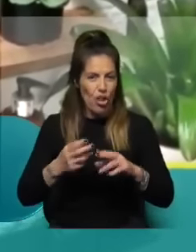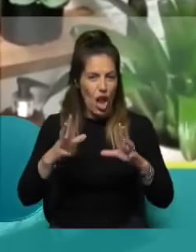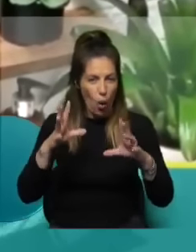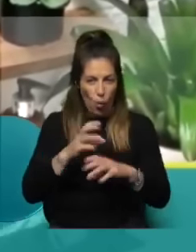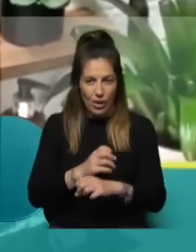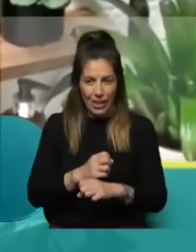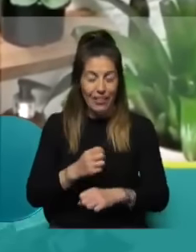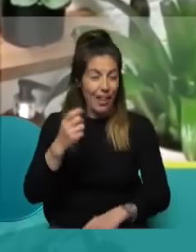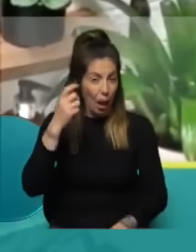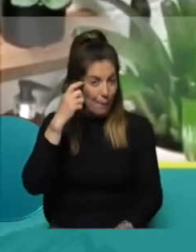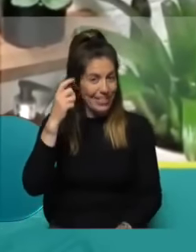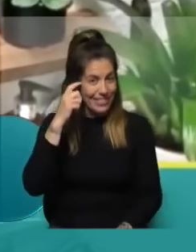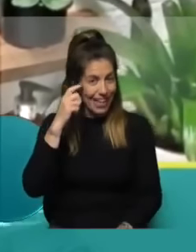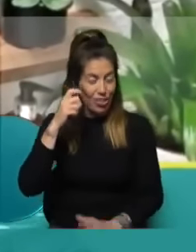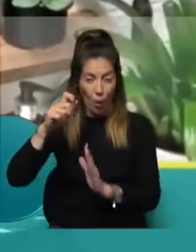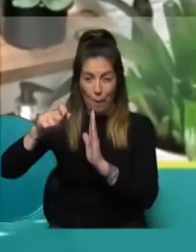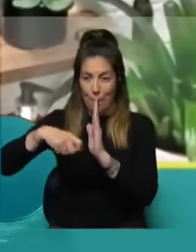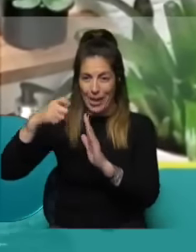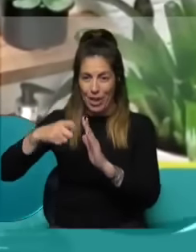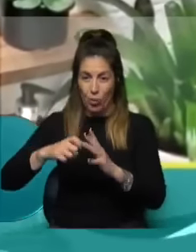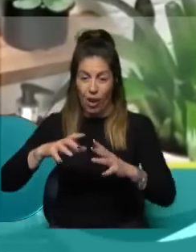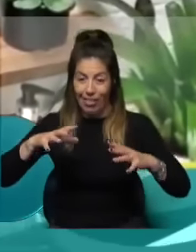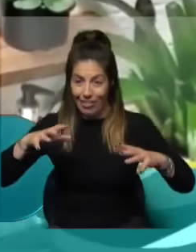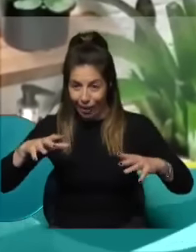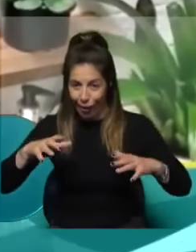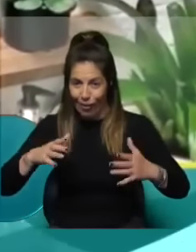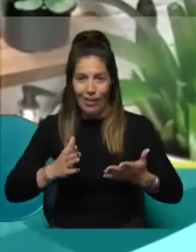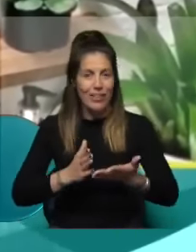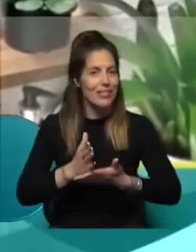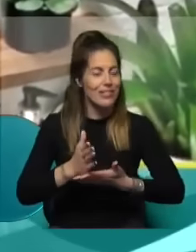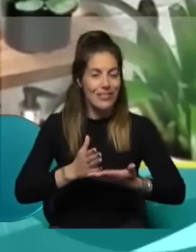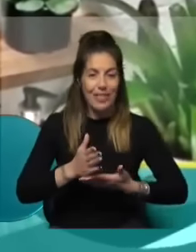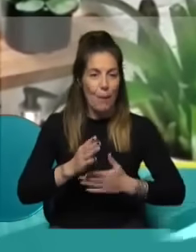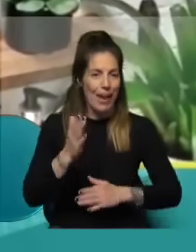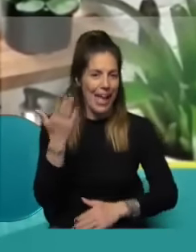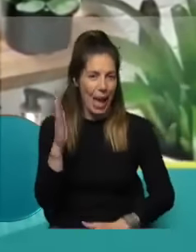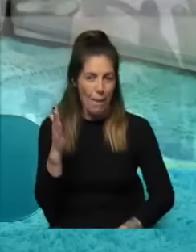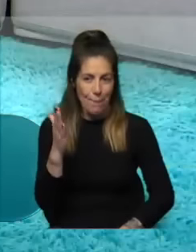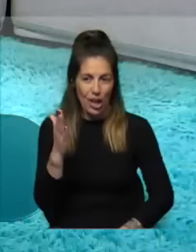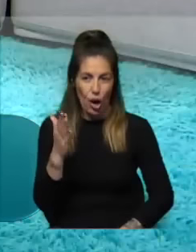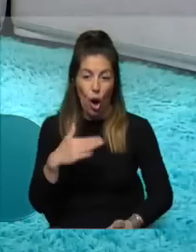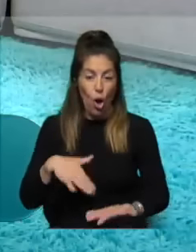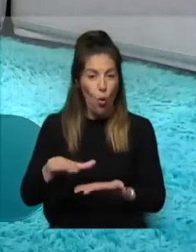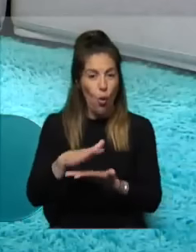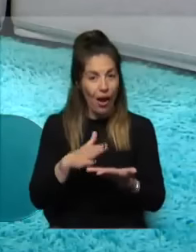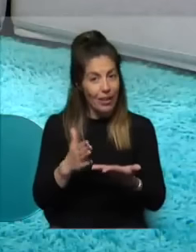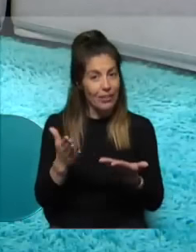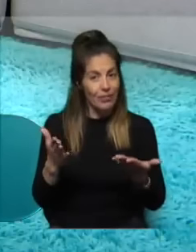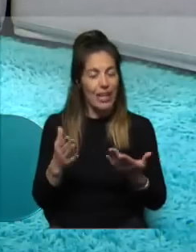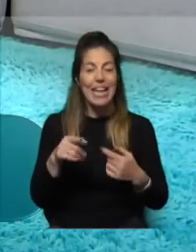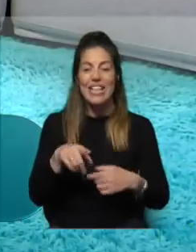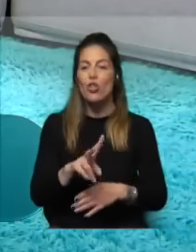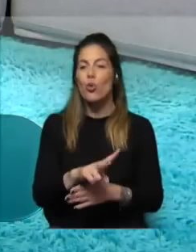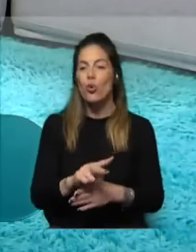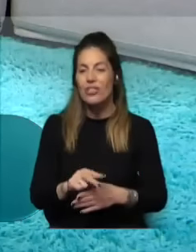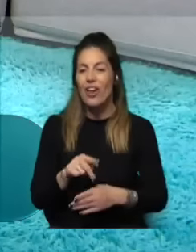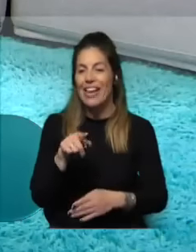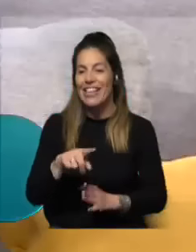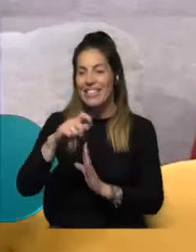películas de terror. Bueno, yo también. Que siempre los espejos están en lugares como... Tienen que ver, porque los espejos son utilizados en